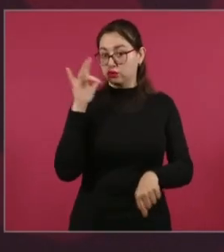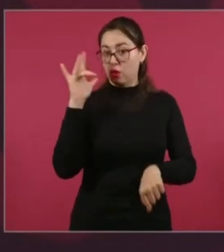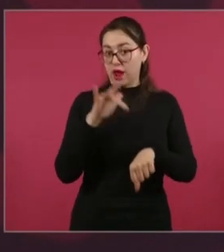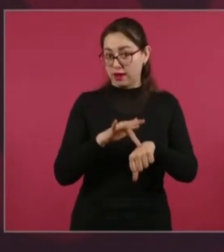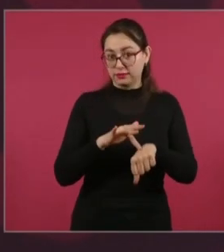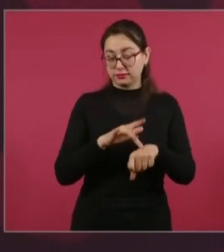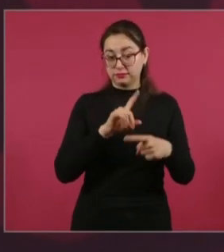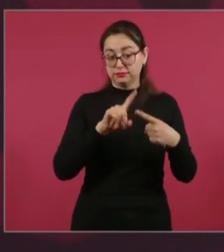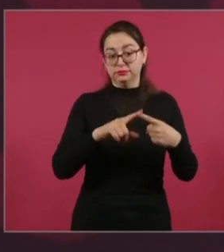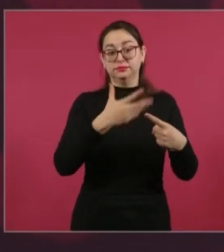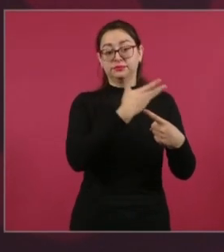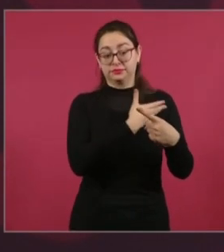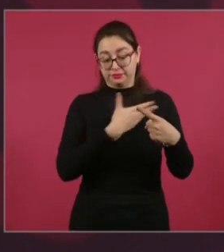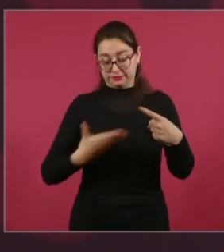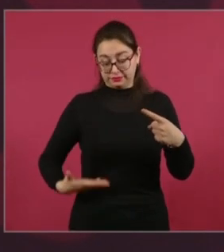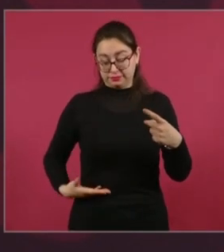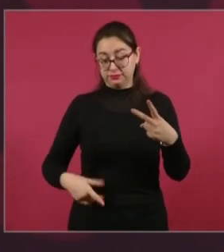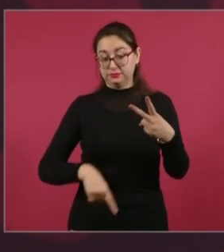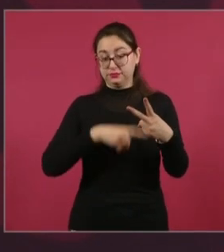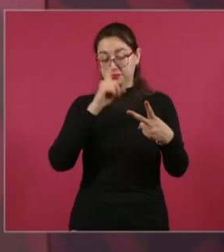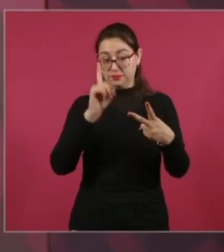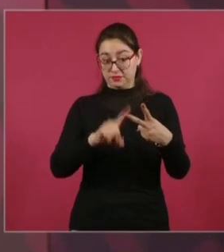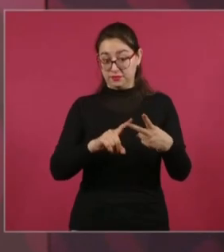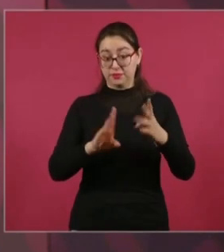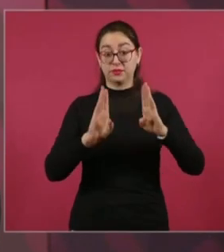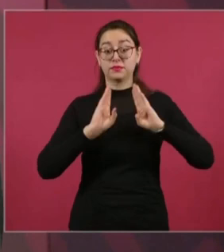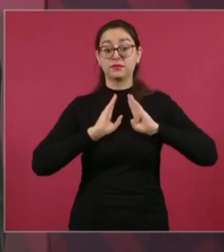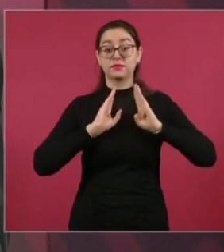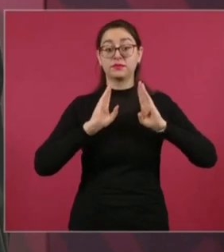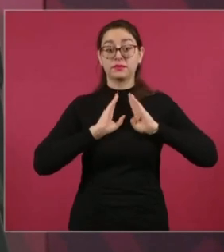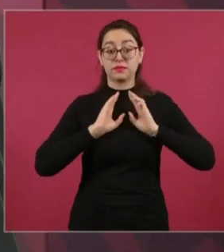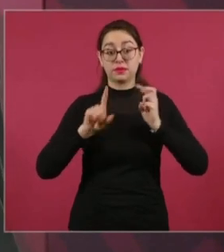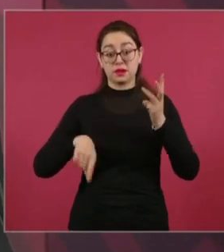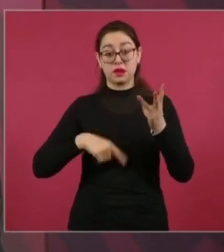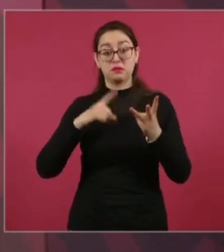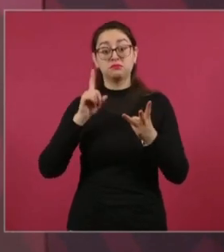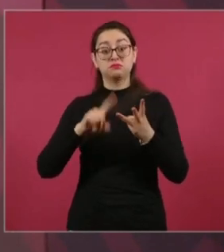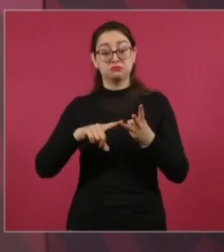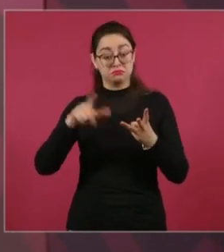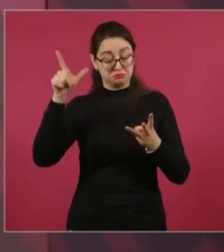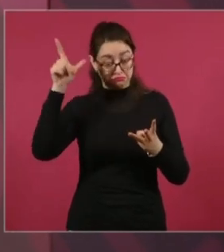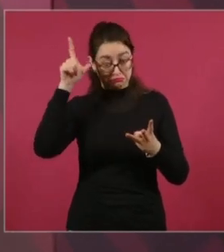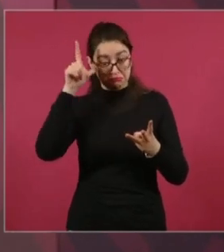el ejército y la Virgen de Guadalupe.